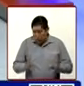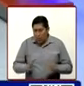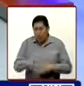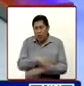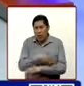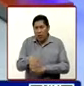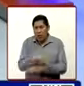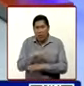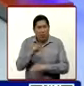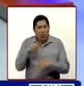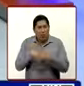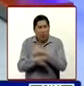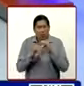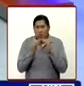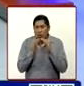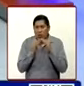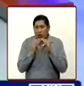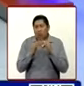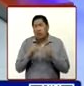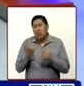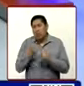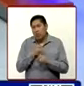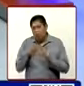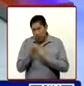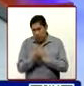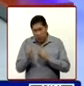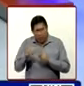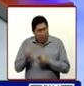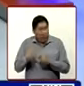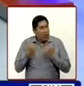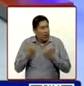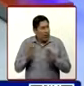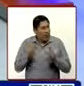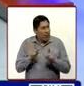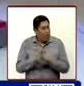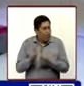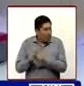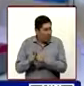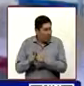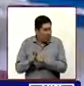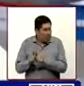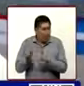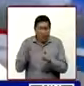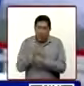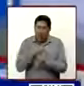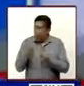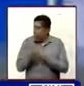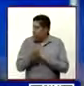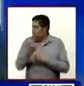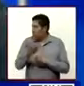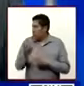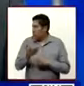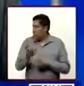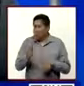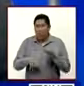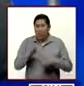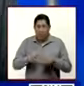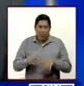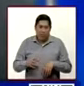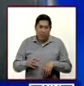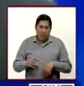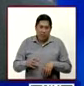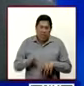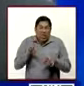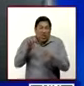y no están dentro de la casa, entre otras situaciones, ¿no? Sí. Además, más allá de la situación de posibles